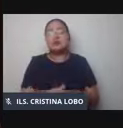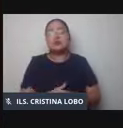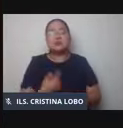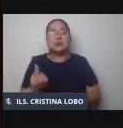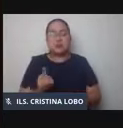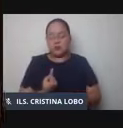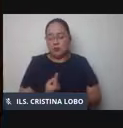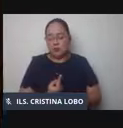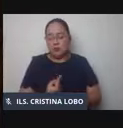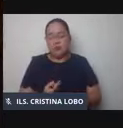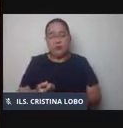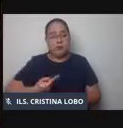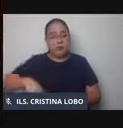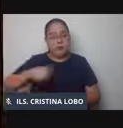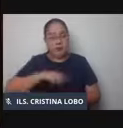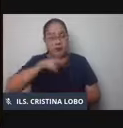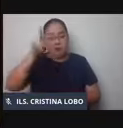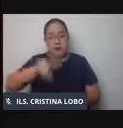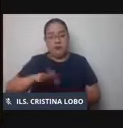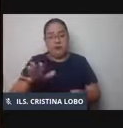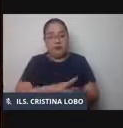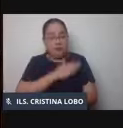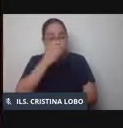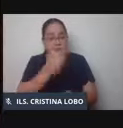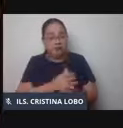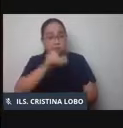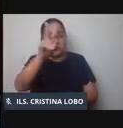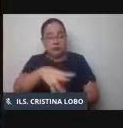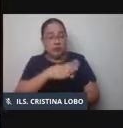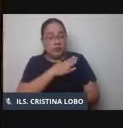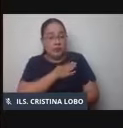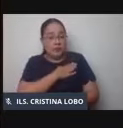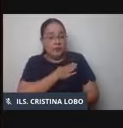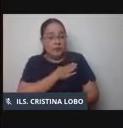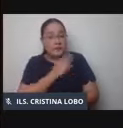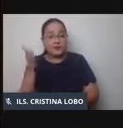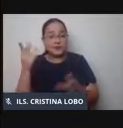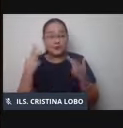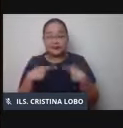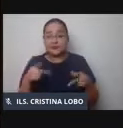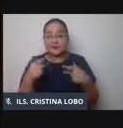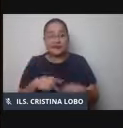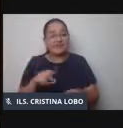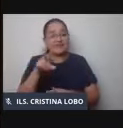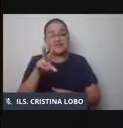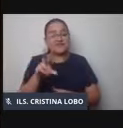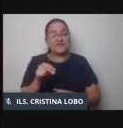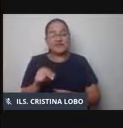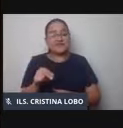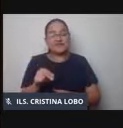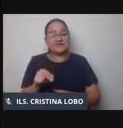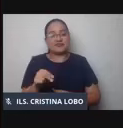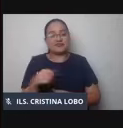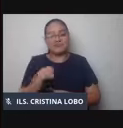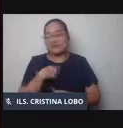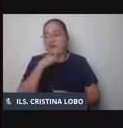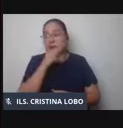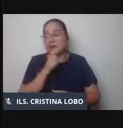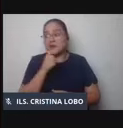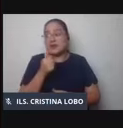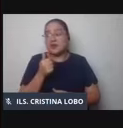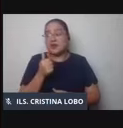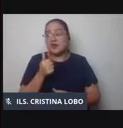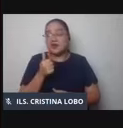somos lo suficientemente buenas o lo suficientemente buenos para merecer o